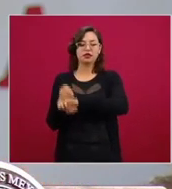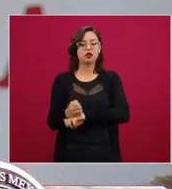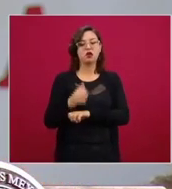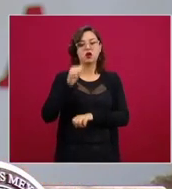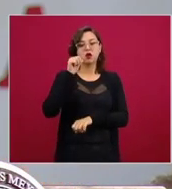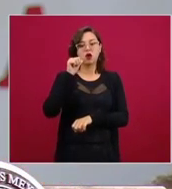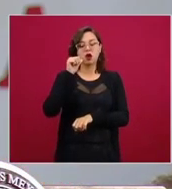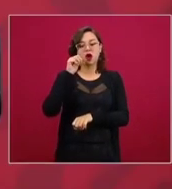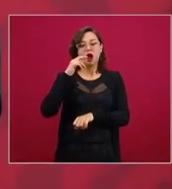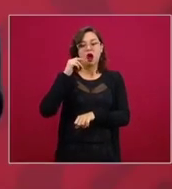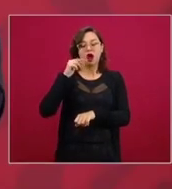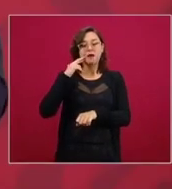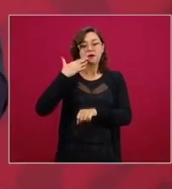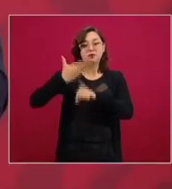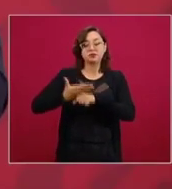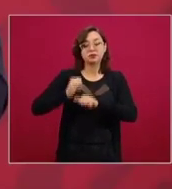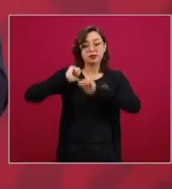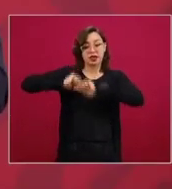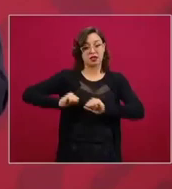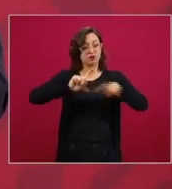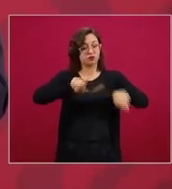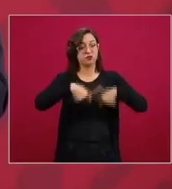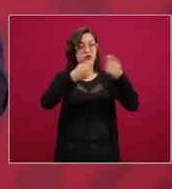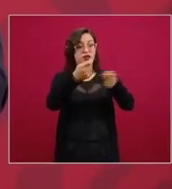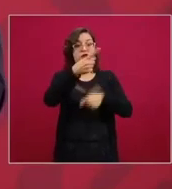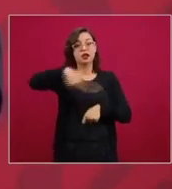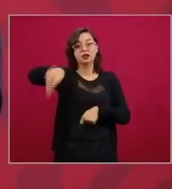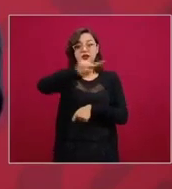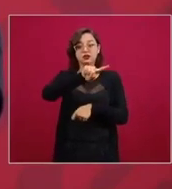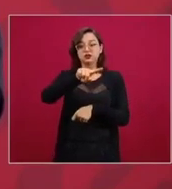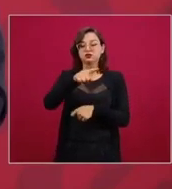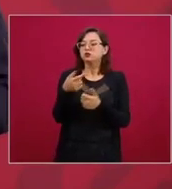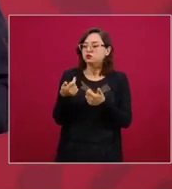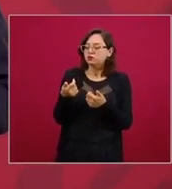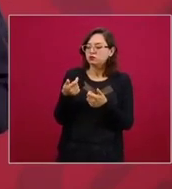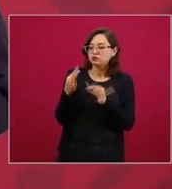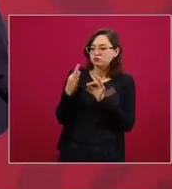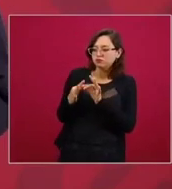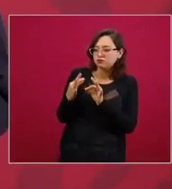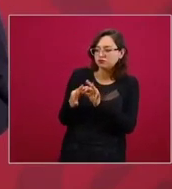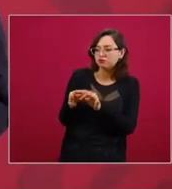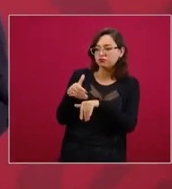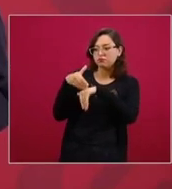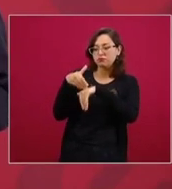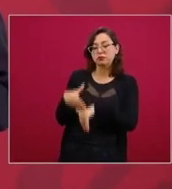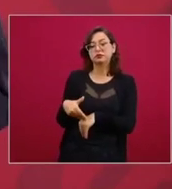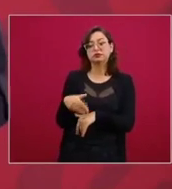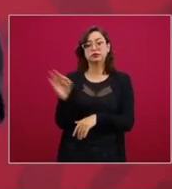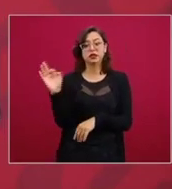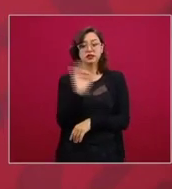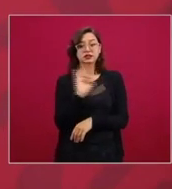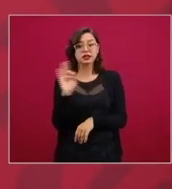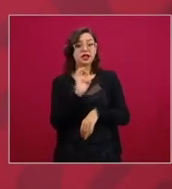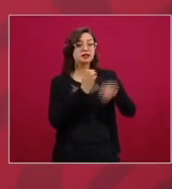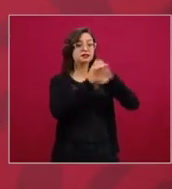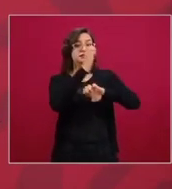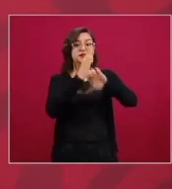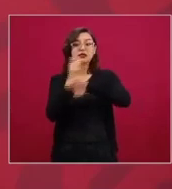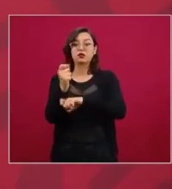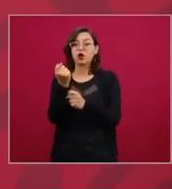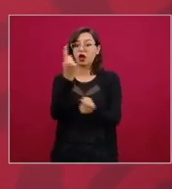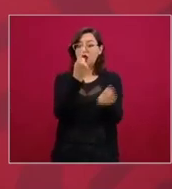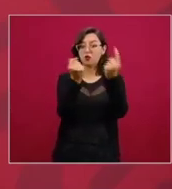Atribuciones como no lo autoridades sé, me dejó, estatales me dejó, para que estas medidas me dejó con ocurran. Dudas, efectivamente. Si alguna autoridad estatal tiene